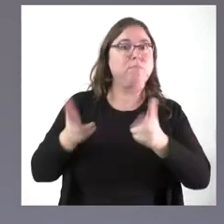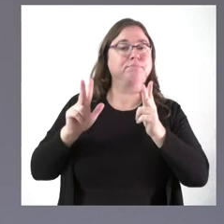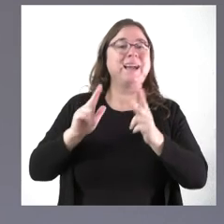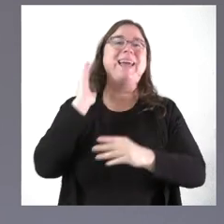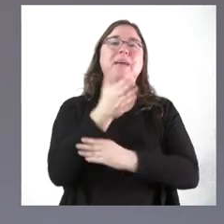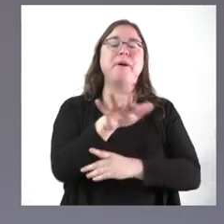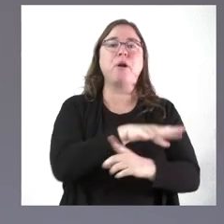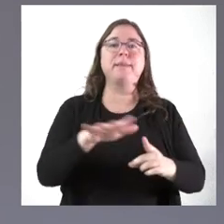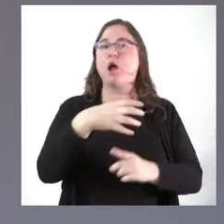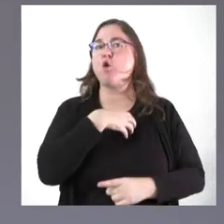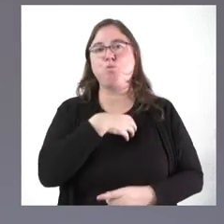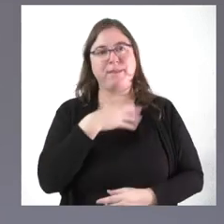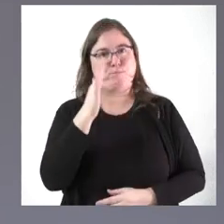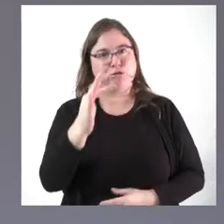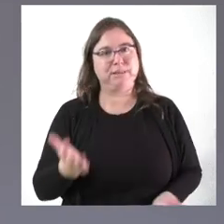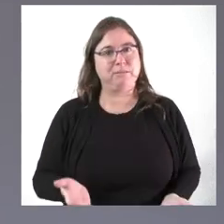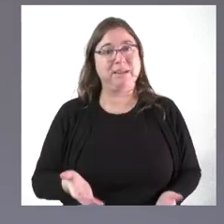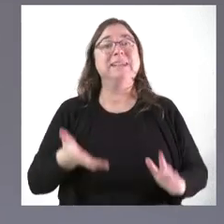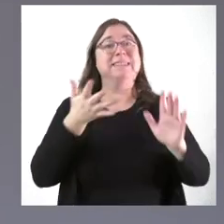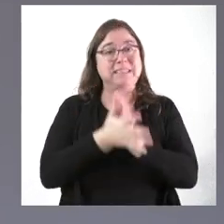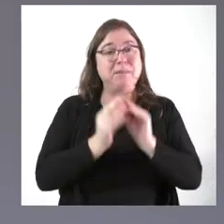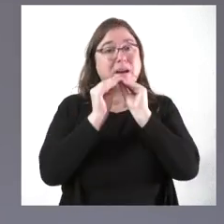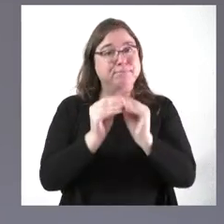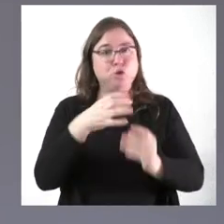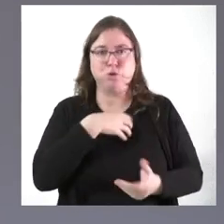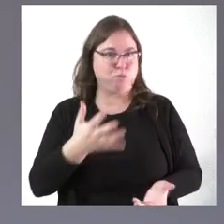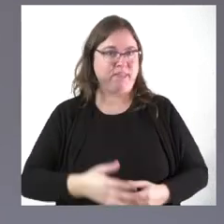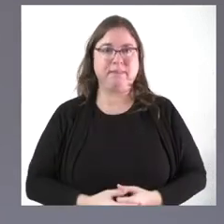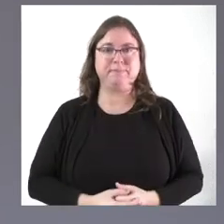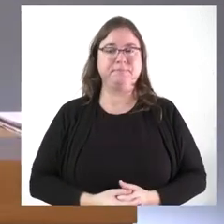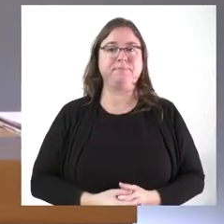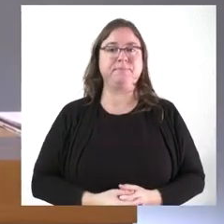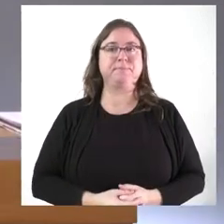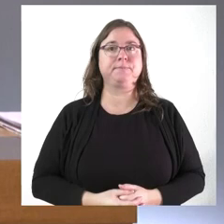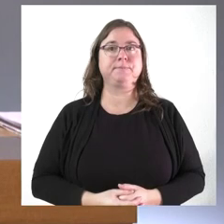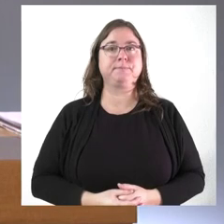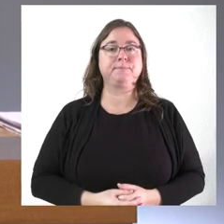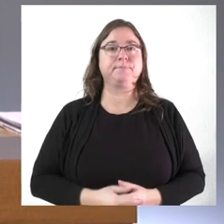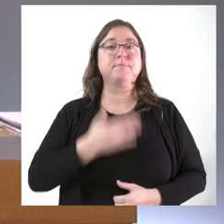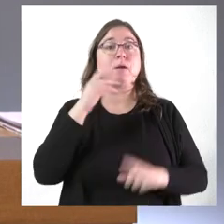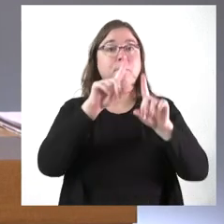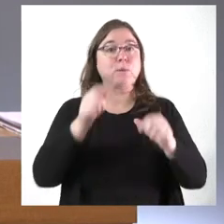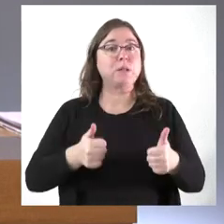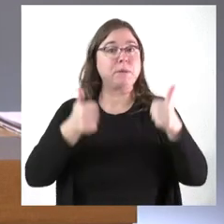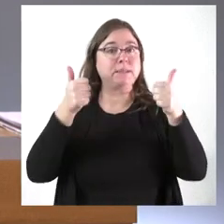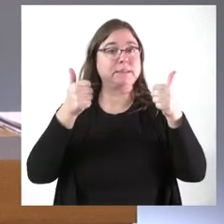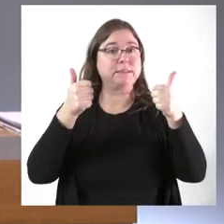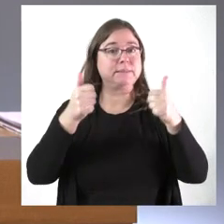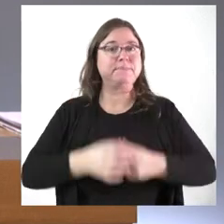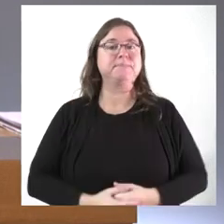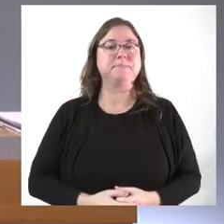ambiental no puede ser positiva y por tanto no va a poder tener realidad alguna pregunta más